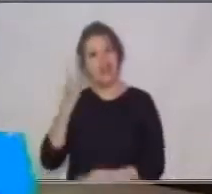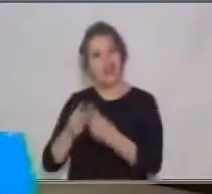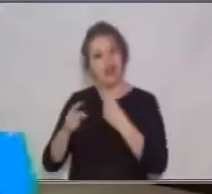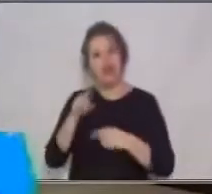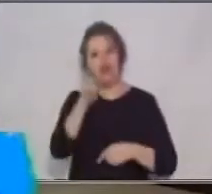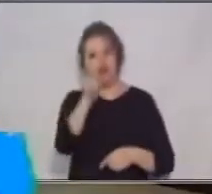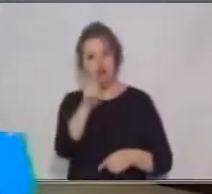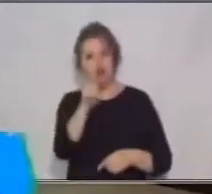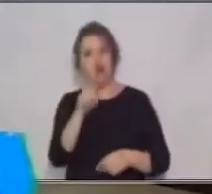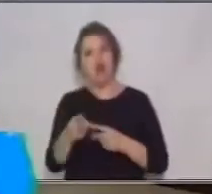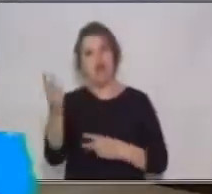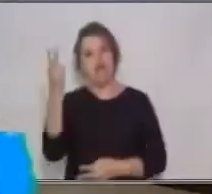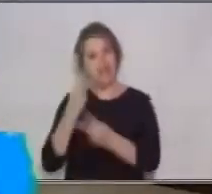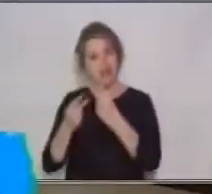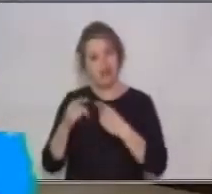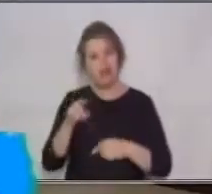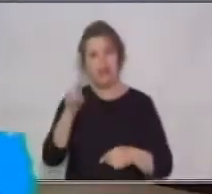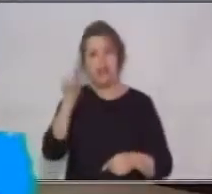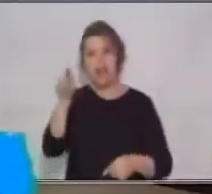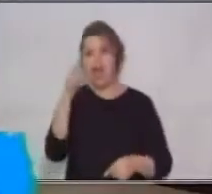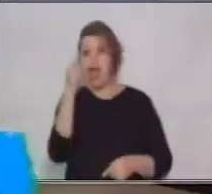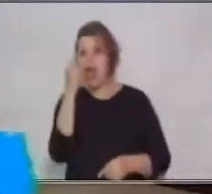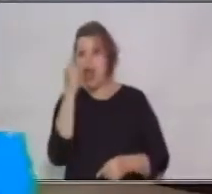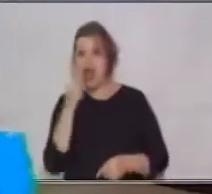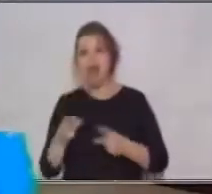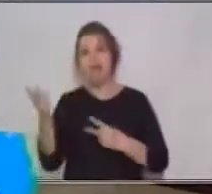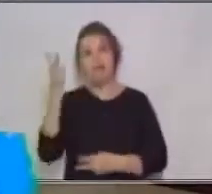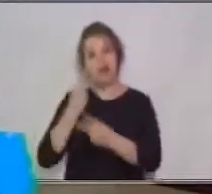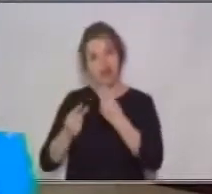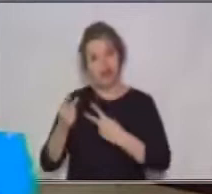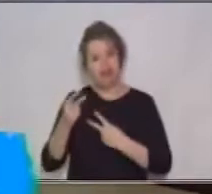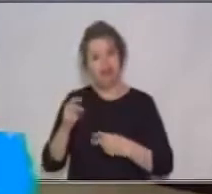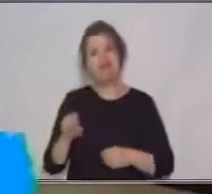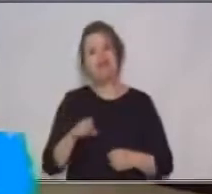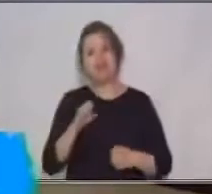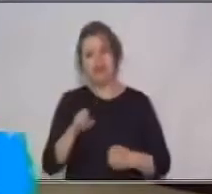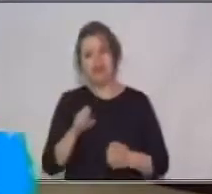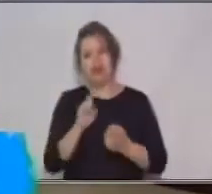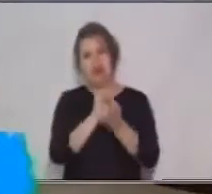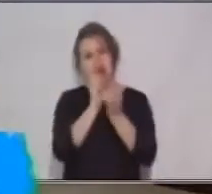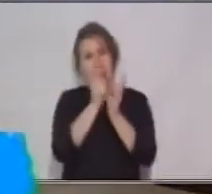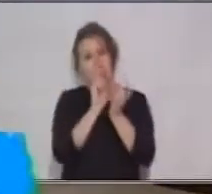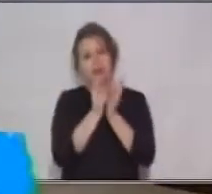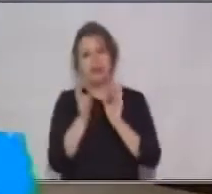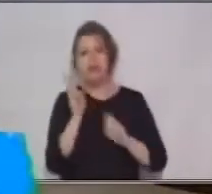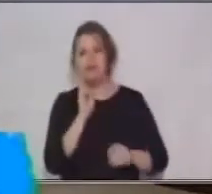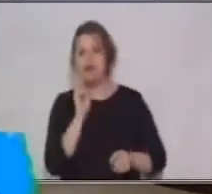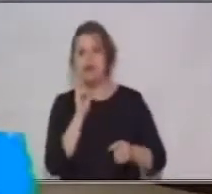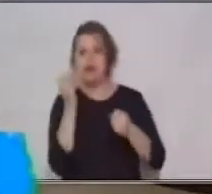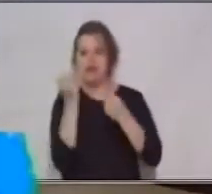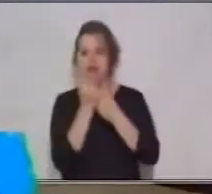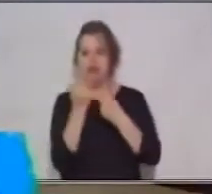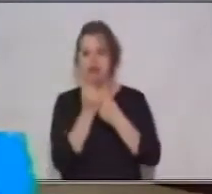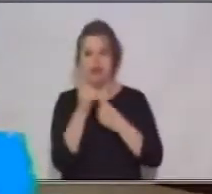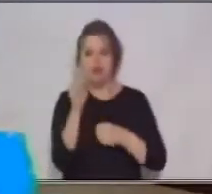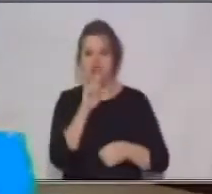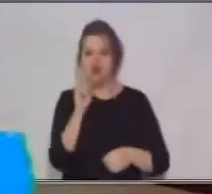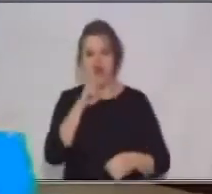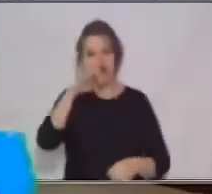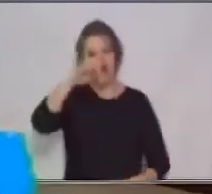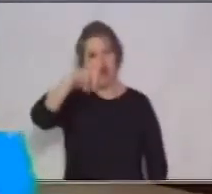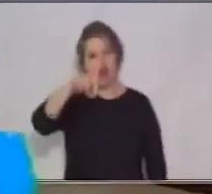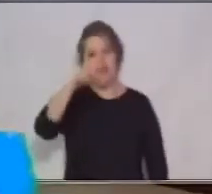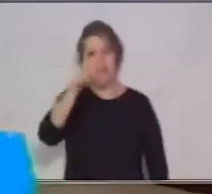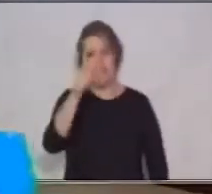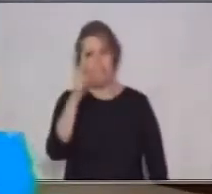venido, él ha venido y nos podemos identificar que lo que cambia es el verbo auxiliar y no el participio. Entonces esto es muy importante